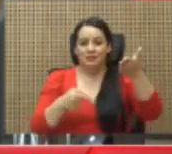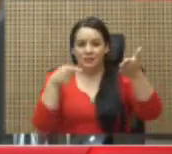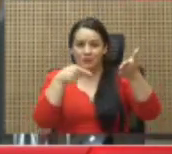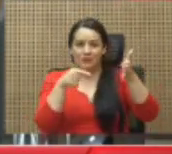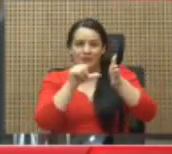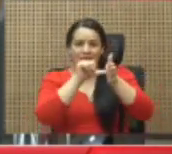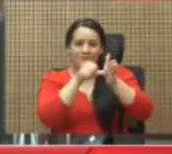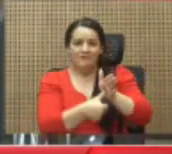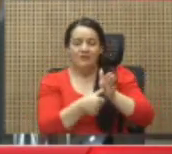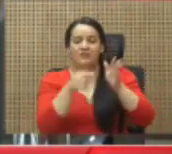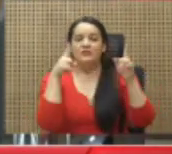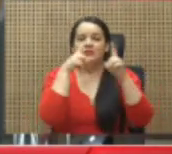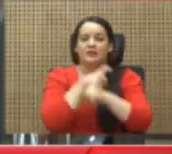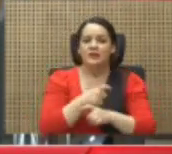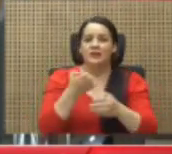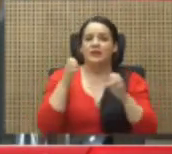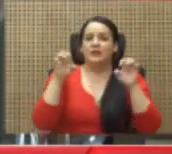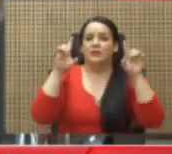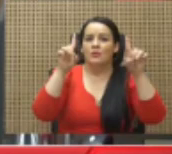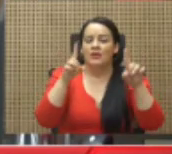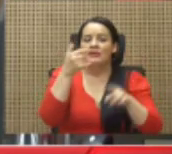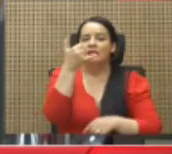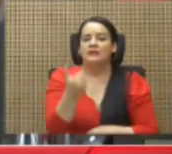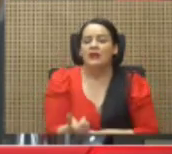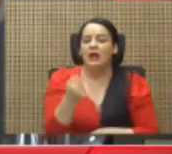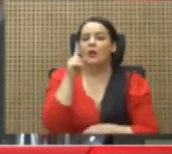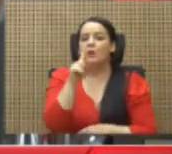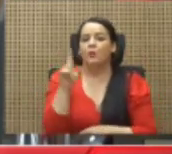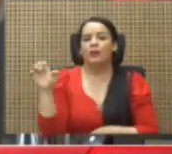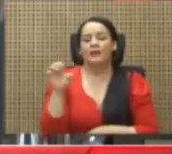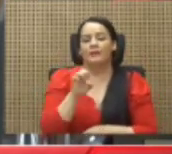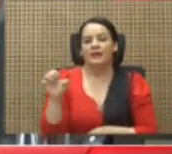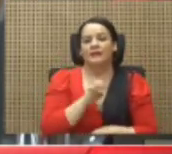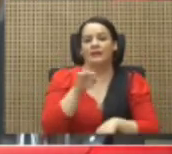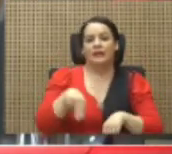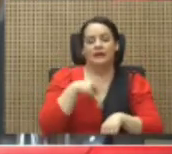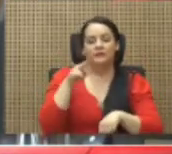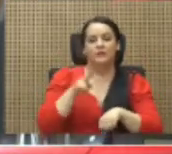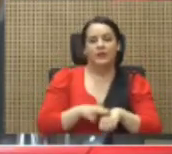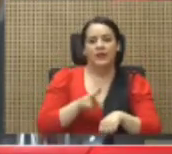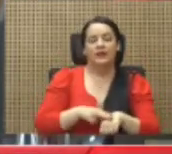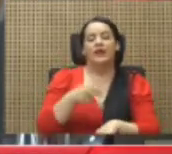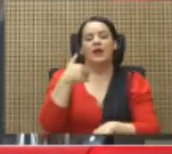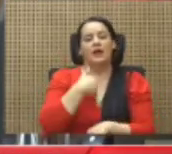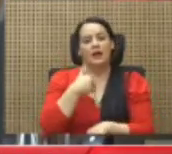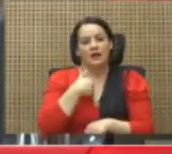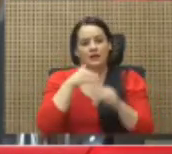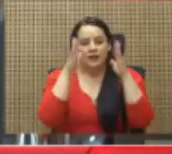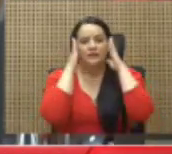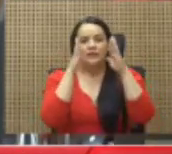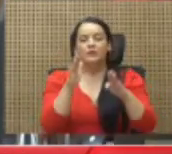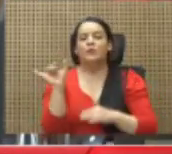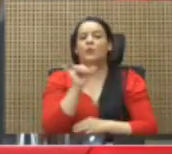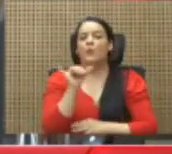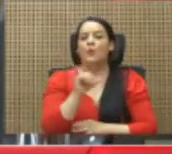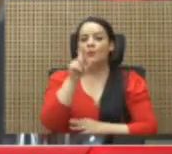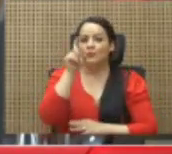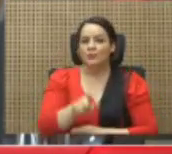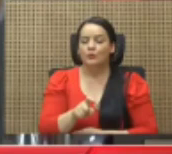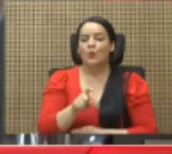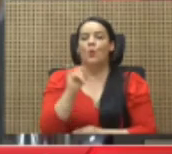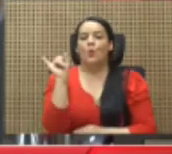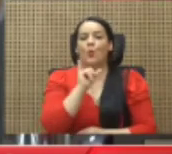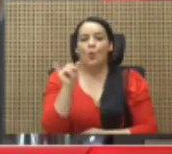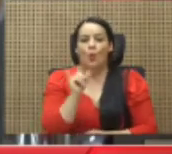en una crisis educativa que es ya una emergencia nacional y que hay que atenderla como tal,